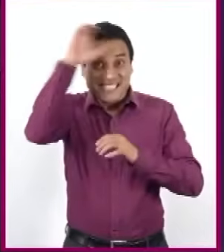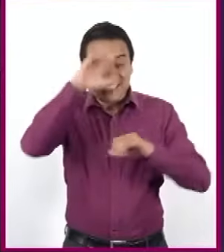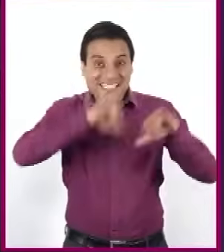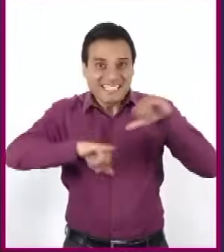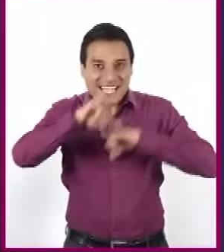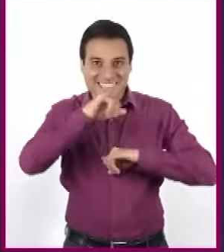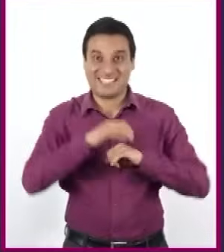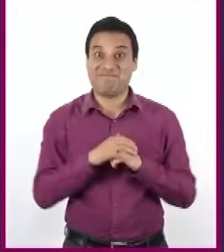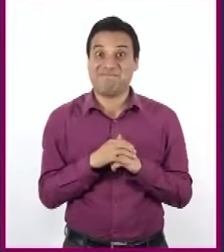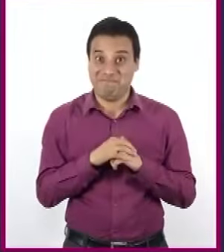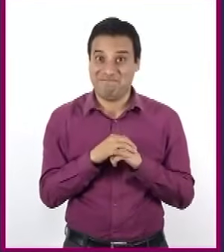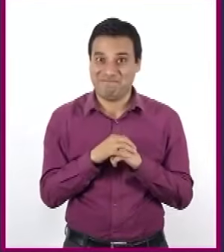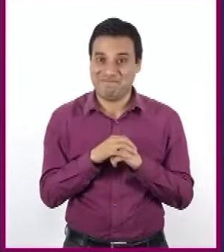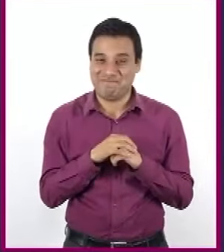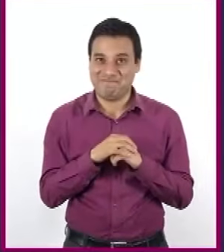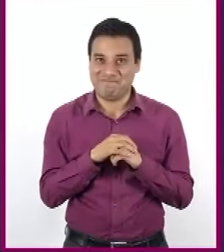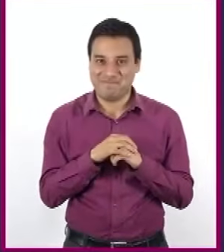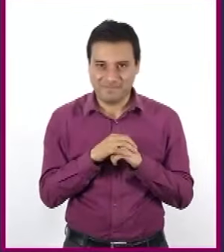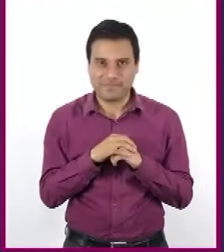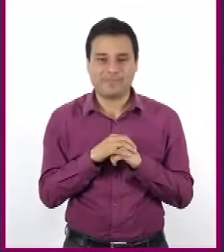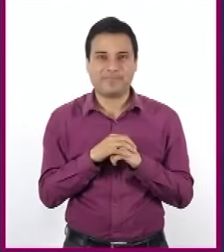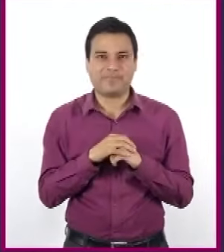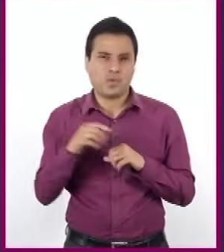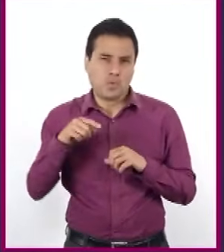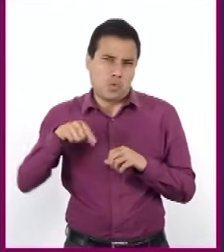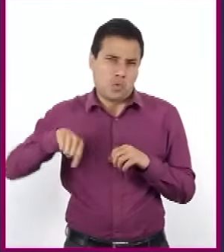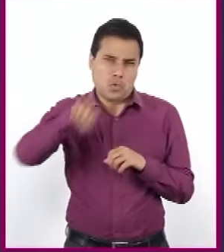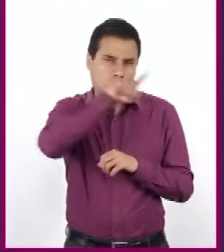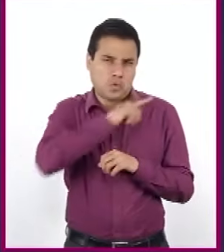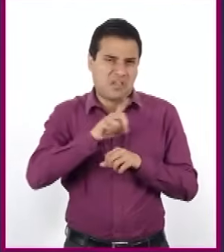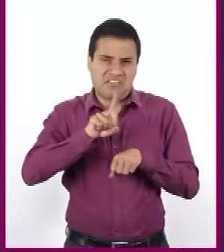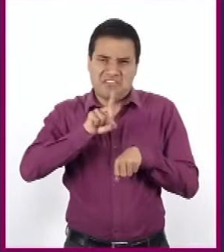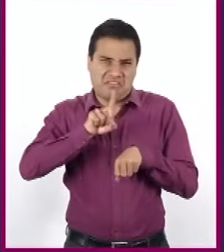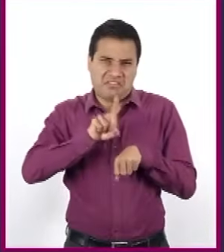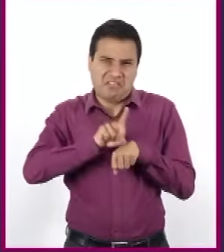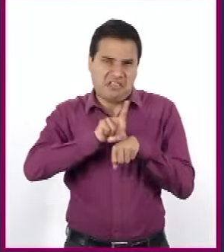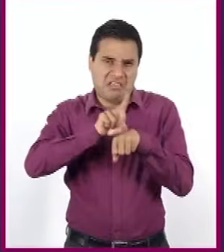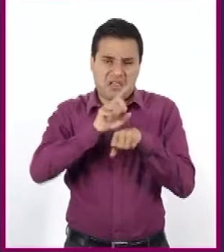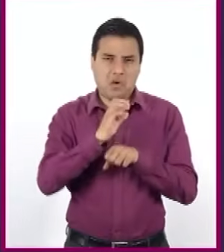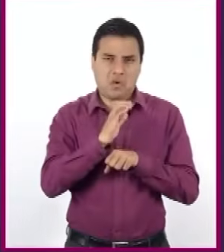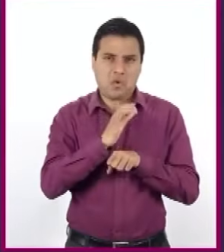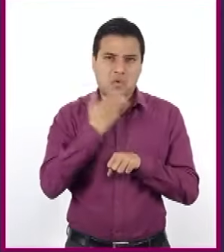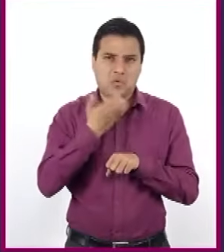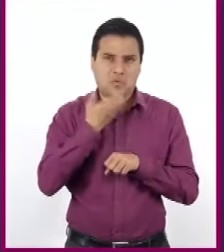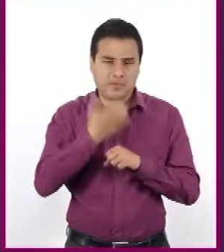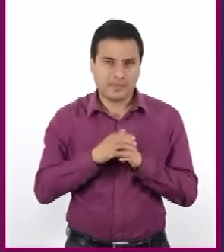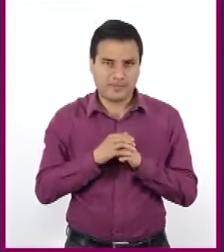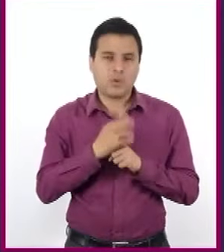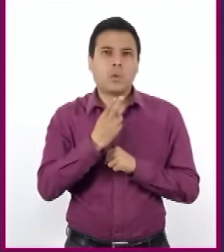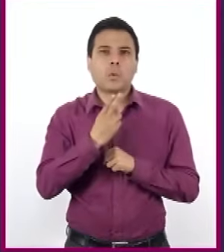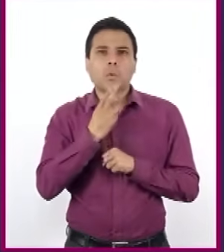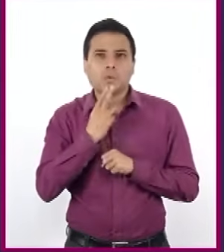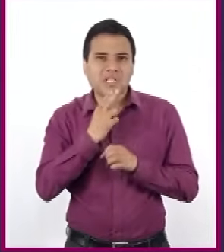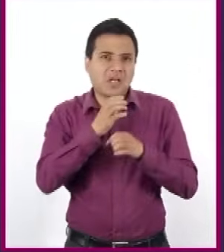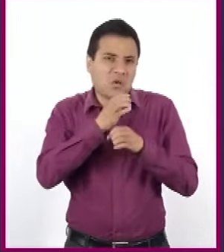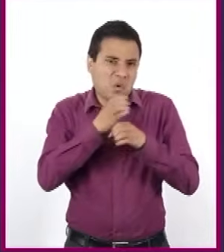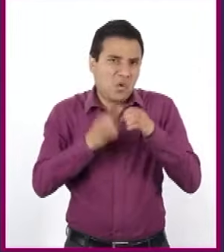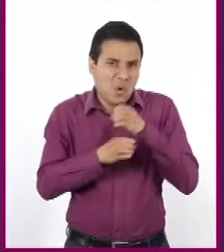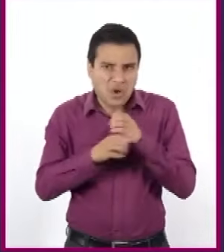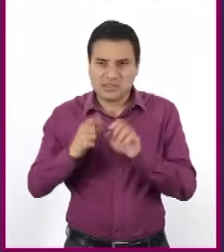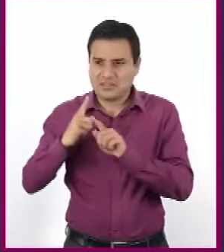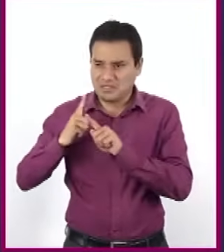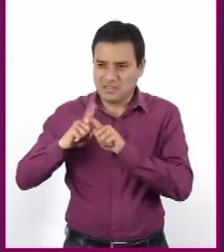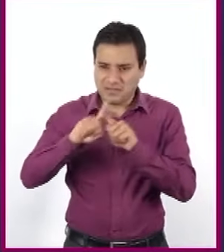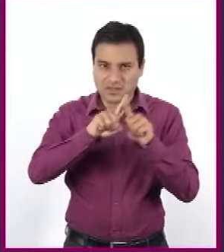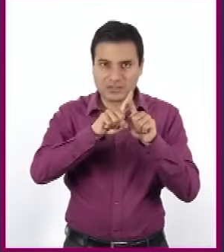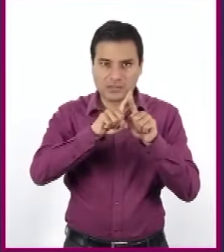la química. En nuestras actividades cotidianas utilizamos una gran variedad de materiales, pero en muy